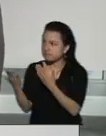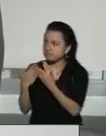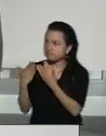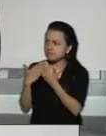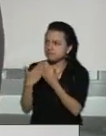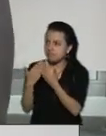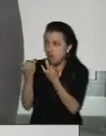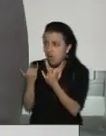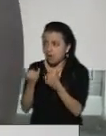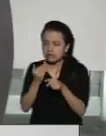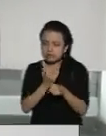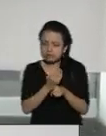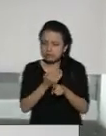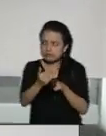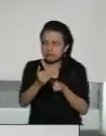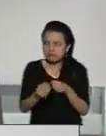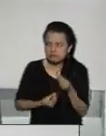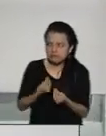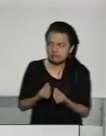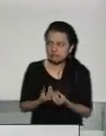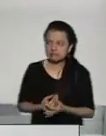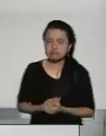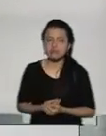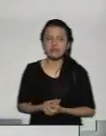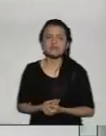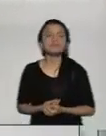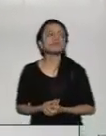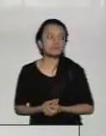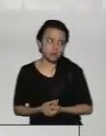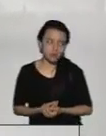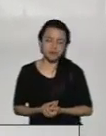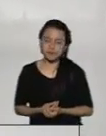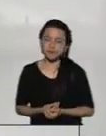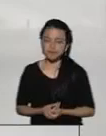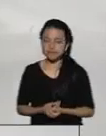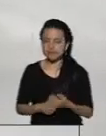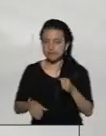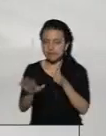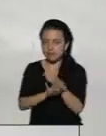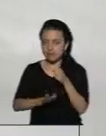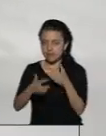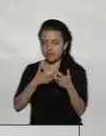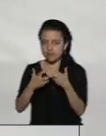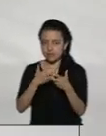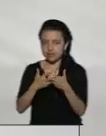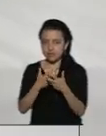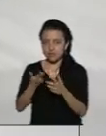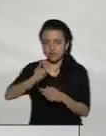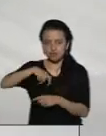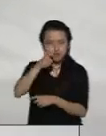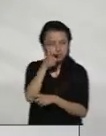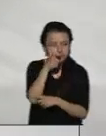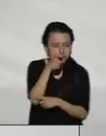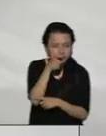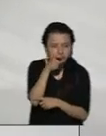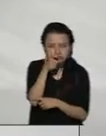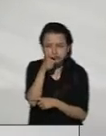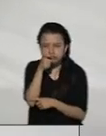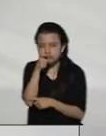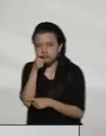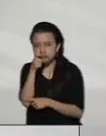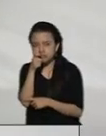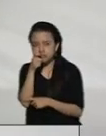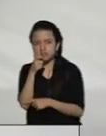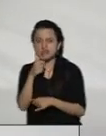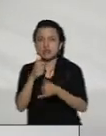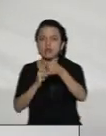resto de la semana. Claro, la situación en estos momentos, bajo el sistema del protocolo nacional, continuamos en el monitoreo de una perturbación tropical que